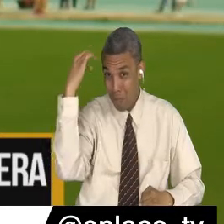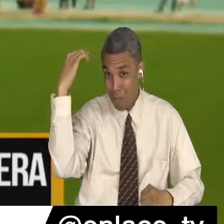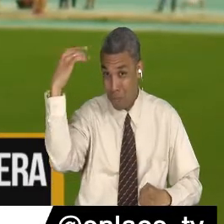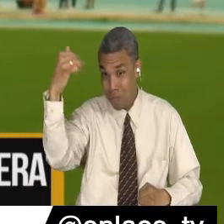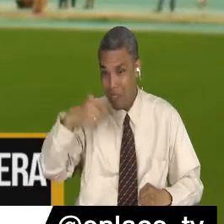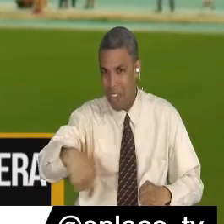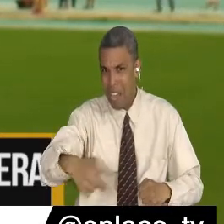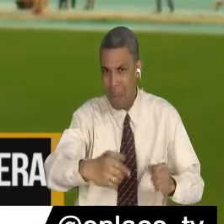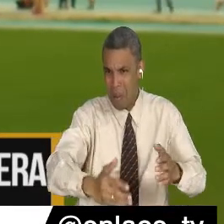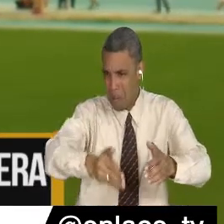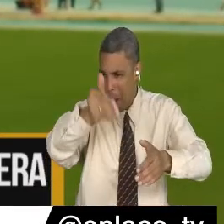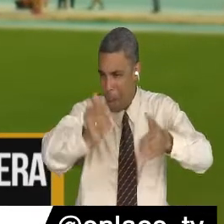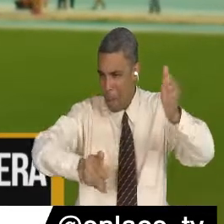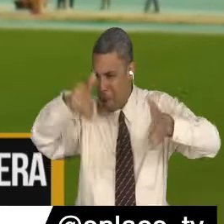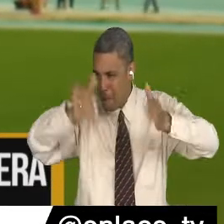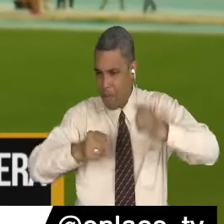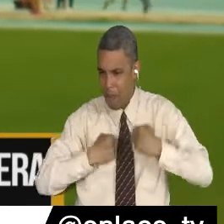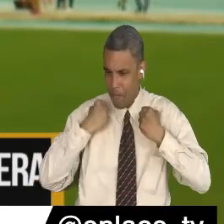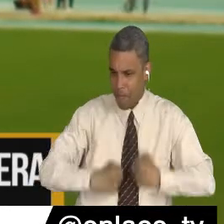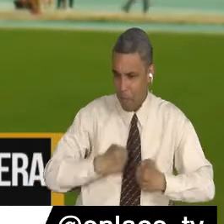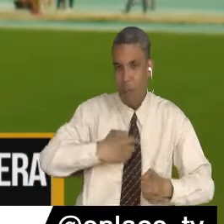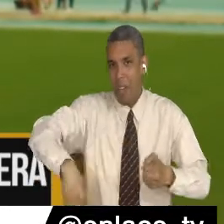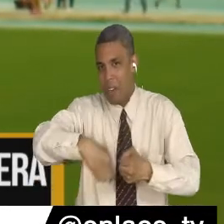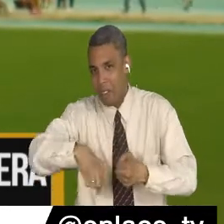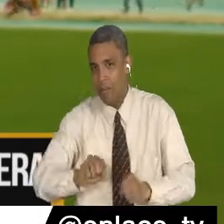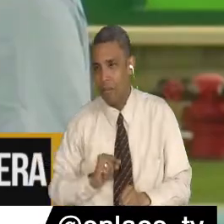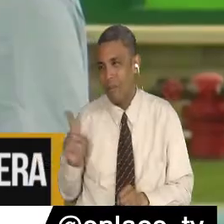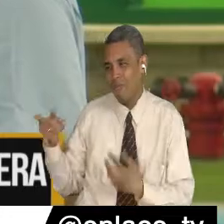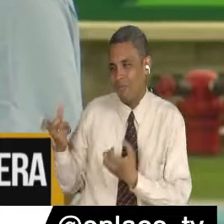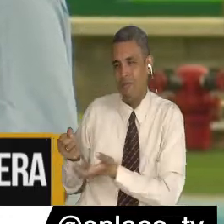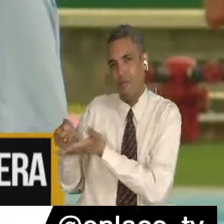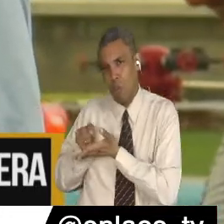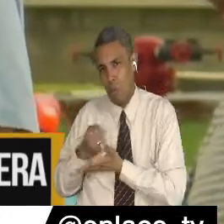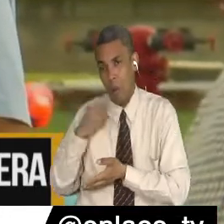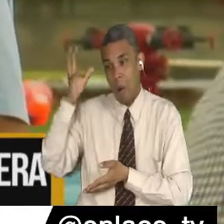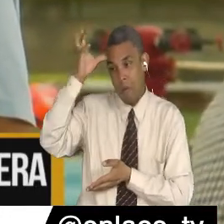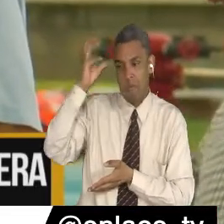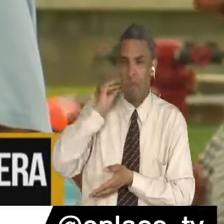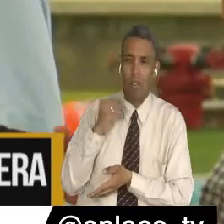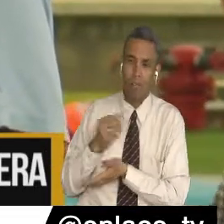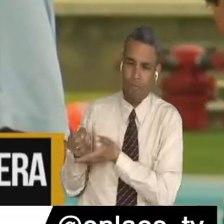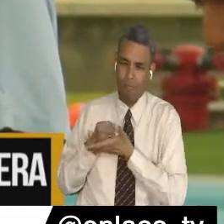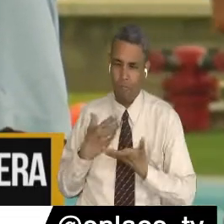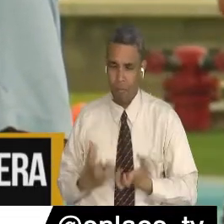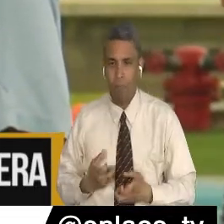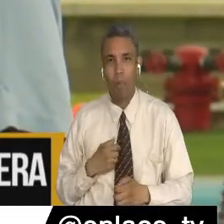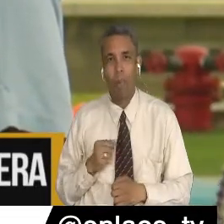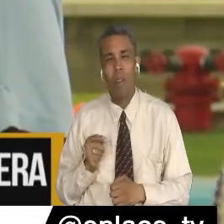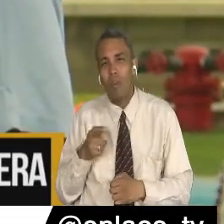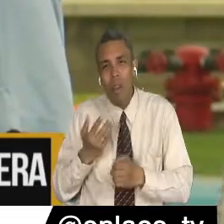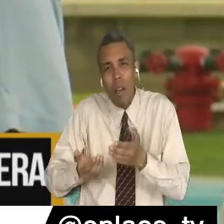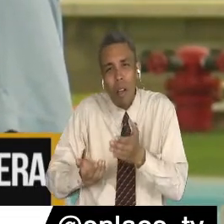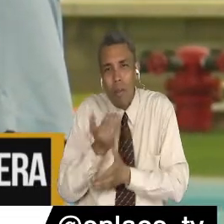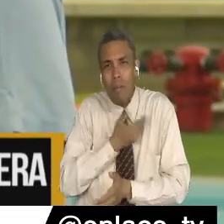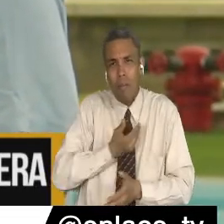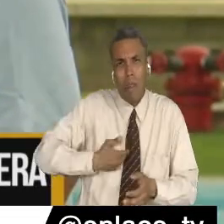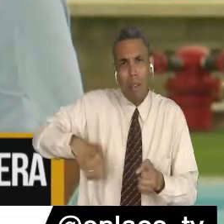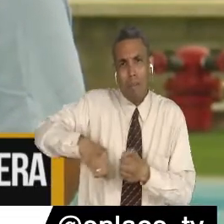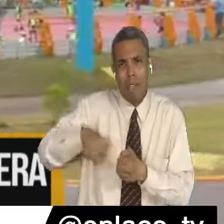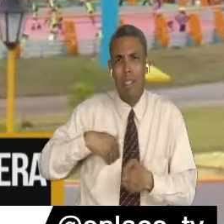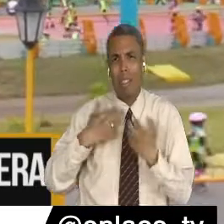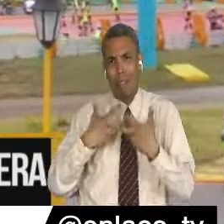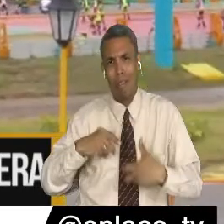a organizar lo que es nuestra futura sede deportiva. El nuevo presidente de la Alianza Petrolera es un empresario que ha dedicado toda su